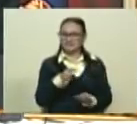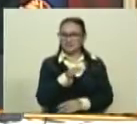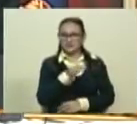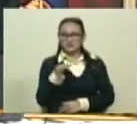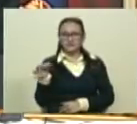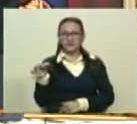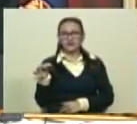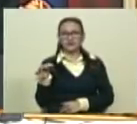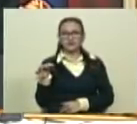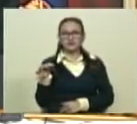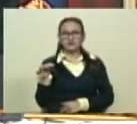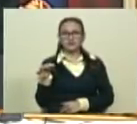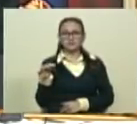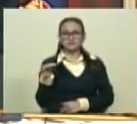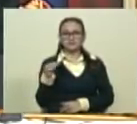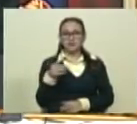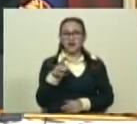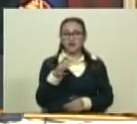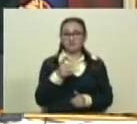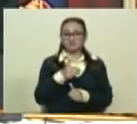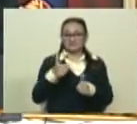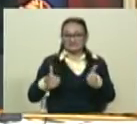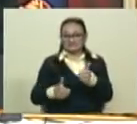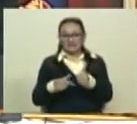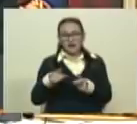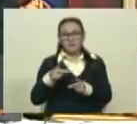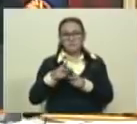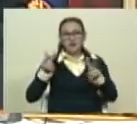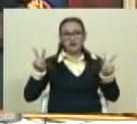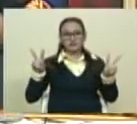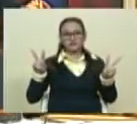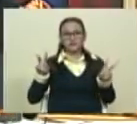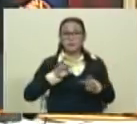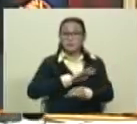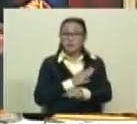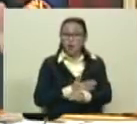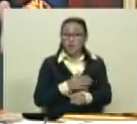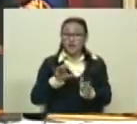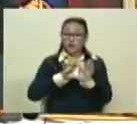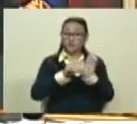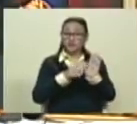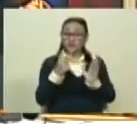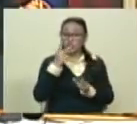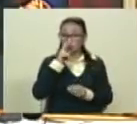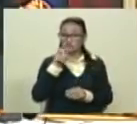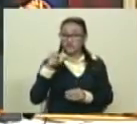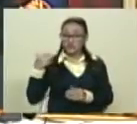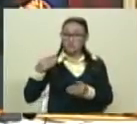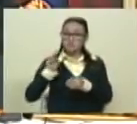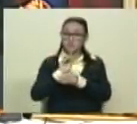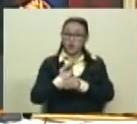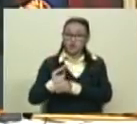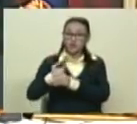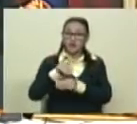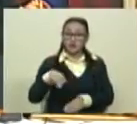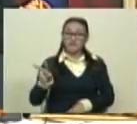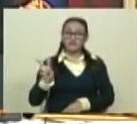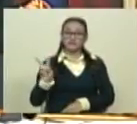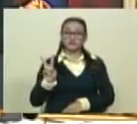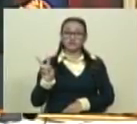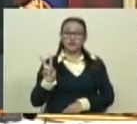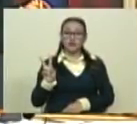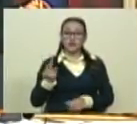perfecta para restituir la paz a Venezuela. Y estoy seguro que el poder constituyente en estos 2 años va a proteger a nuestra Venezuela para